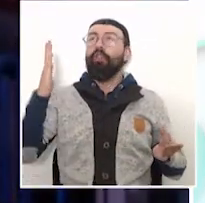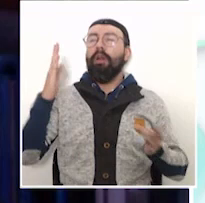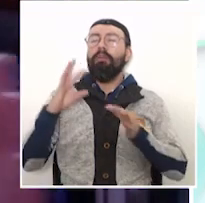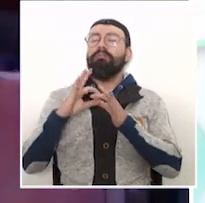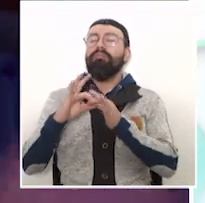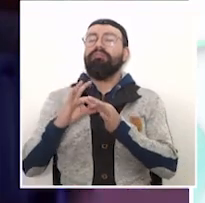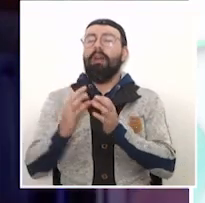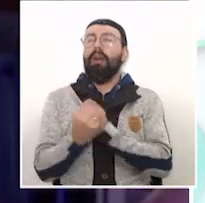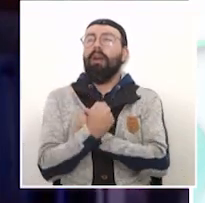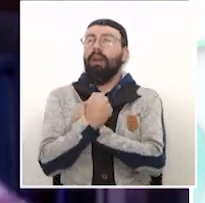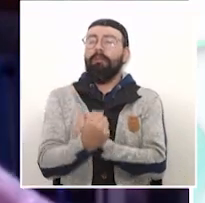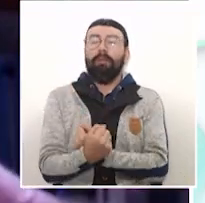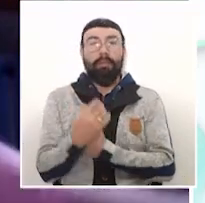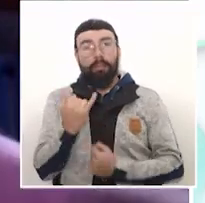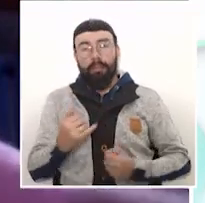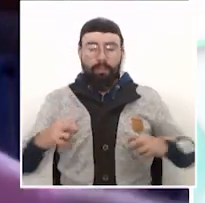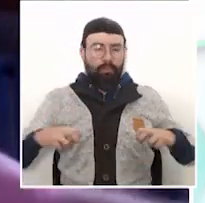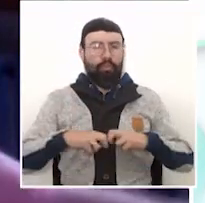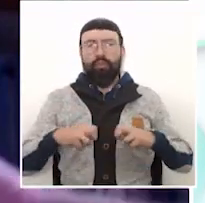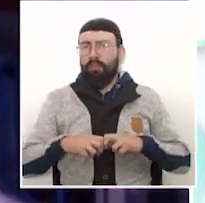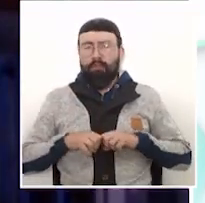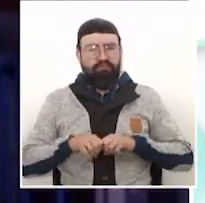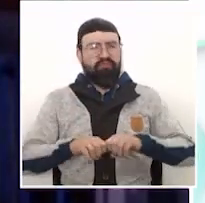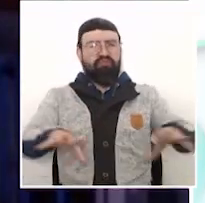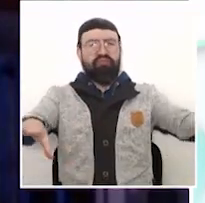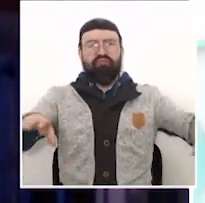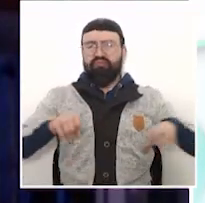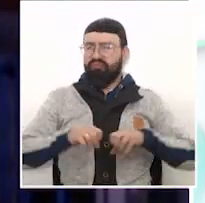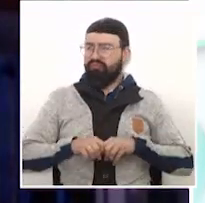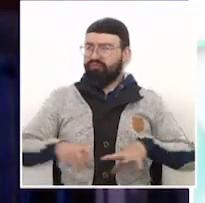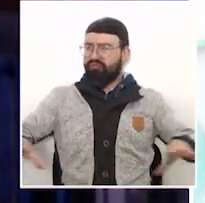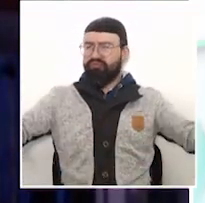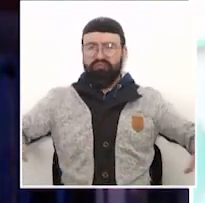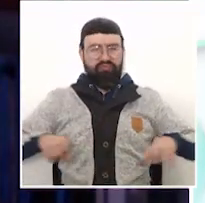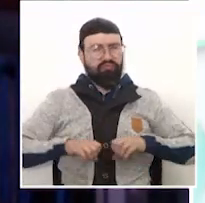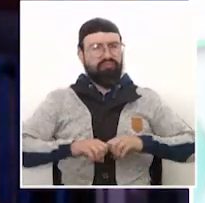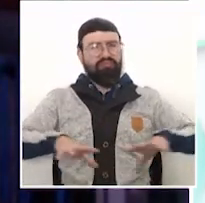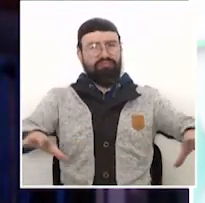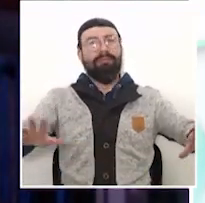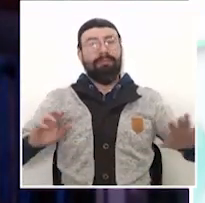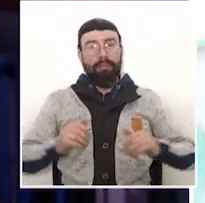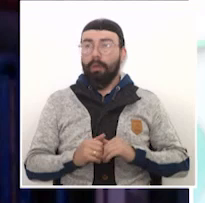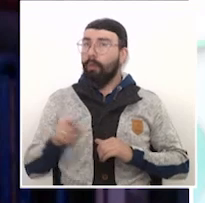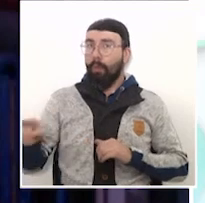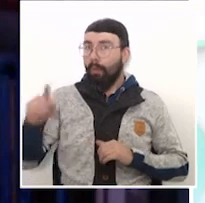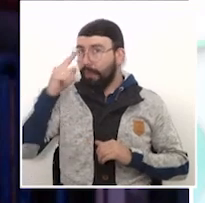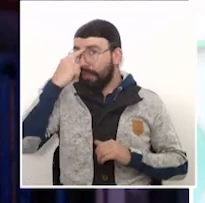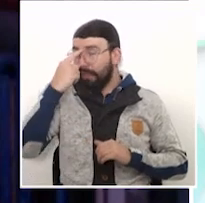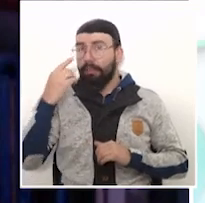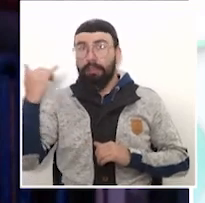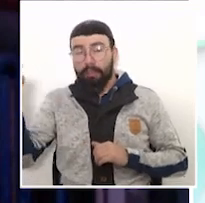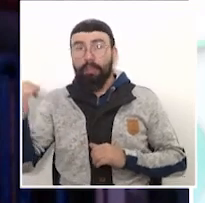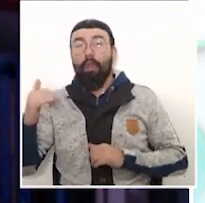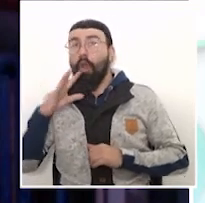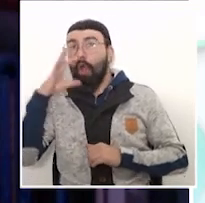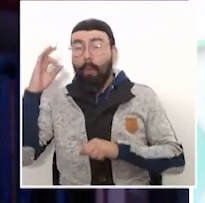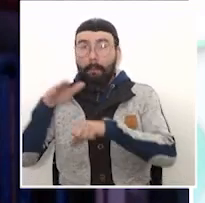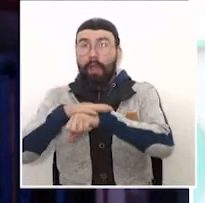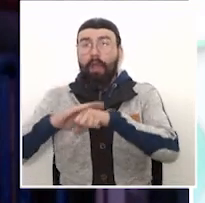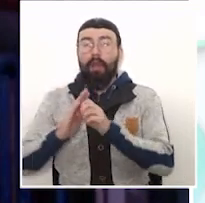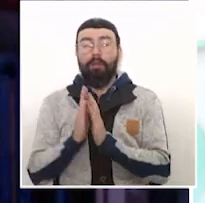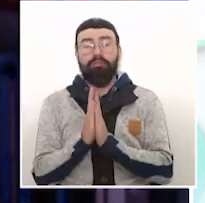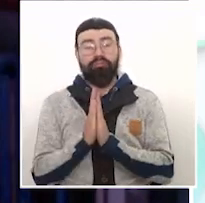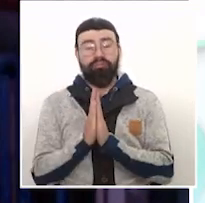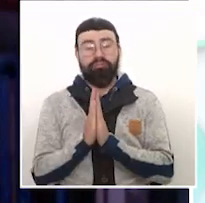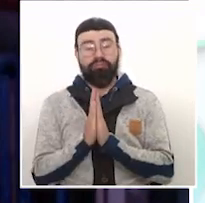esa energía se irradia incluso a metros y a metros. En la India hay historias de monjes meditadores que